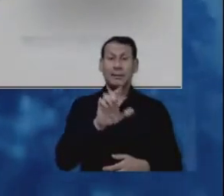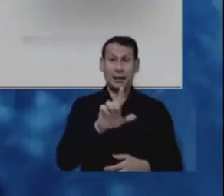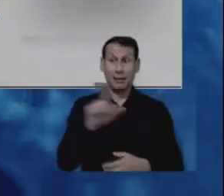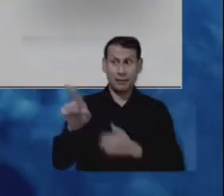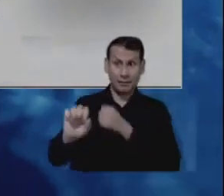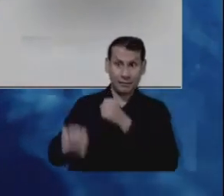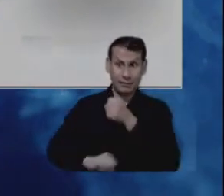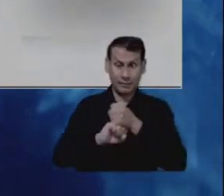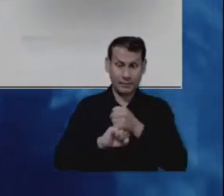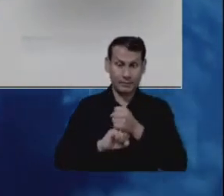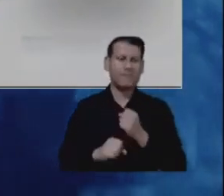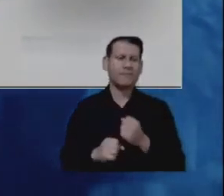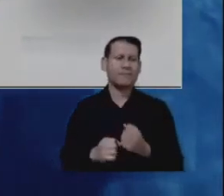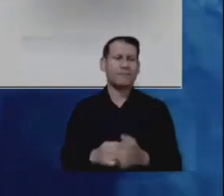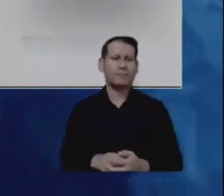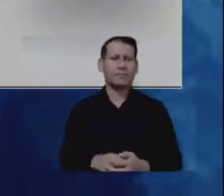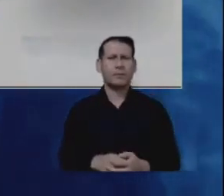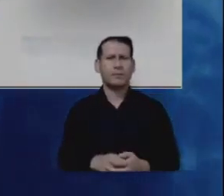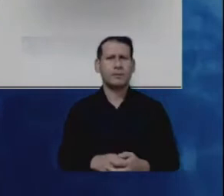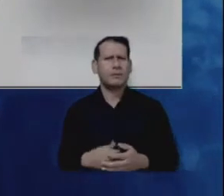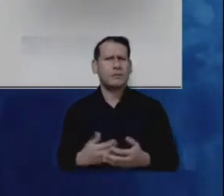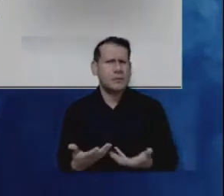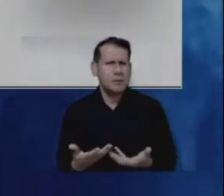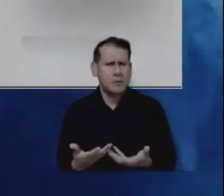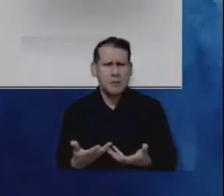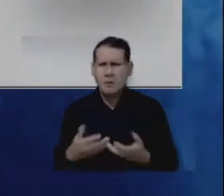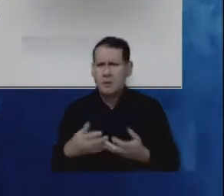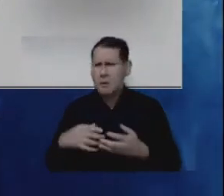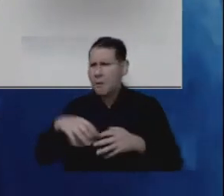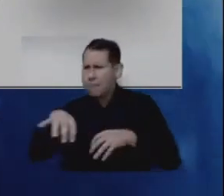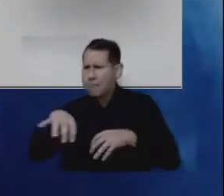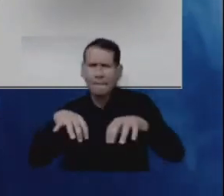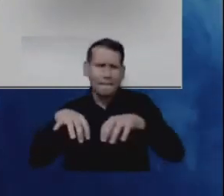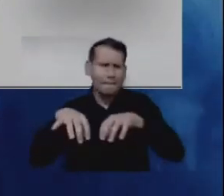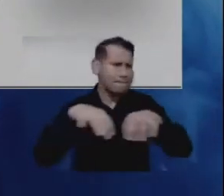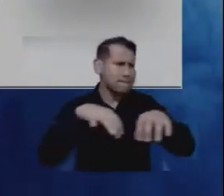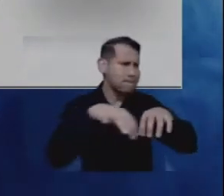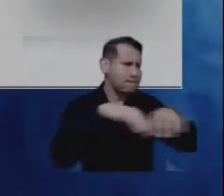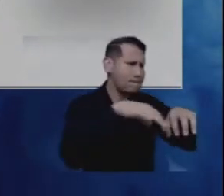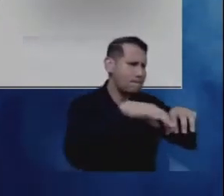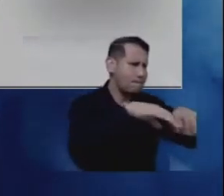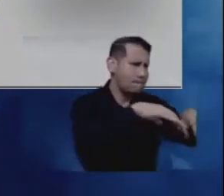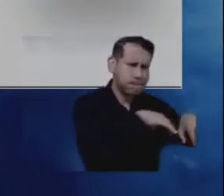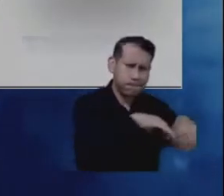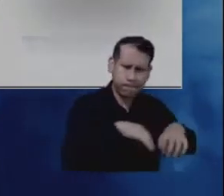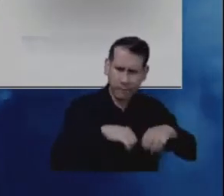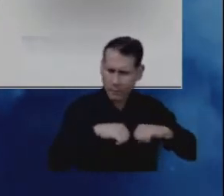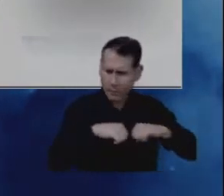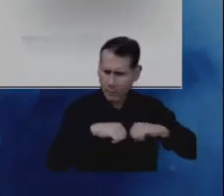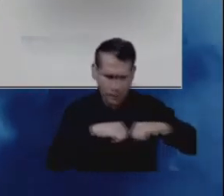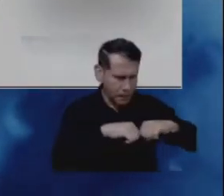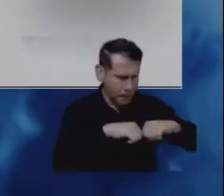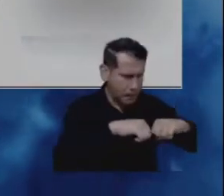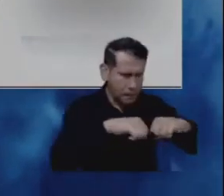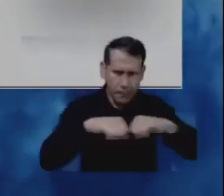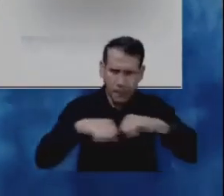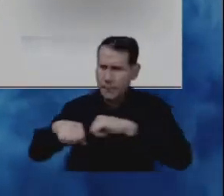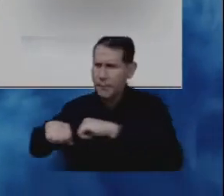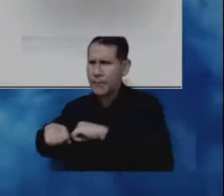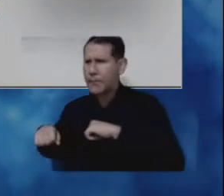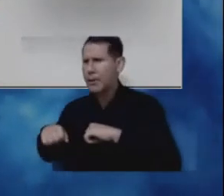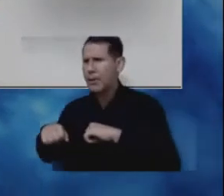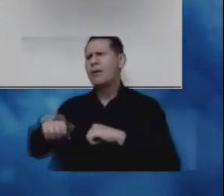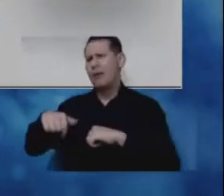realizó talleres sectoriales en los principales sectores de la economía colombiana, con el fin